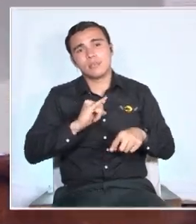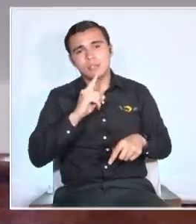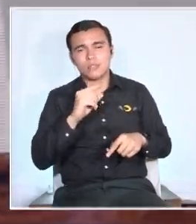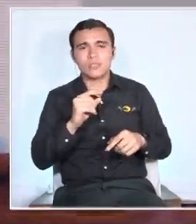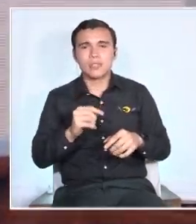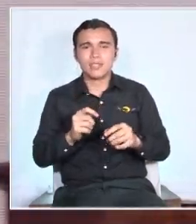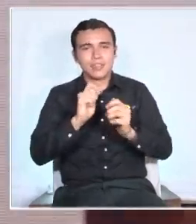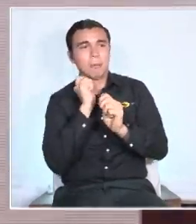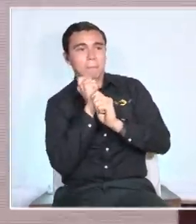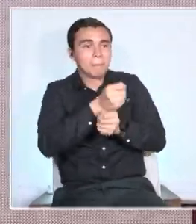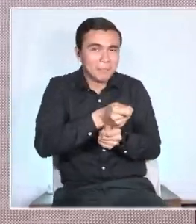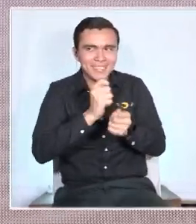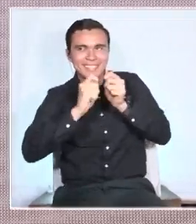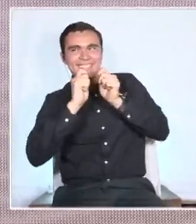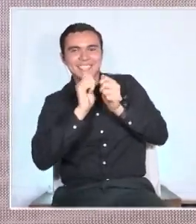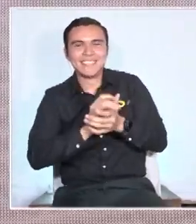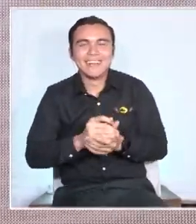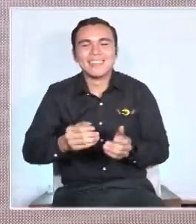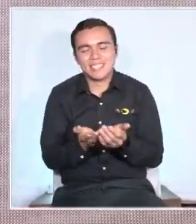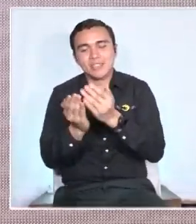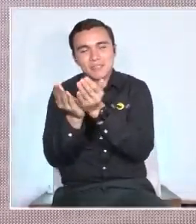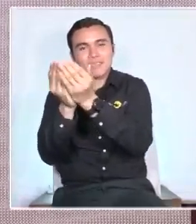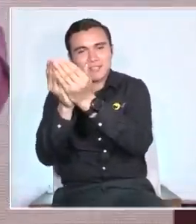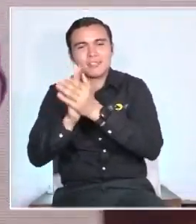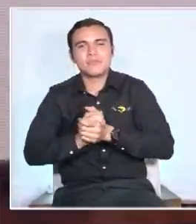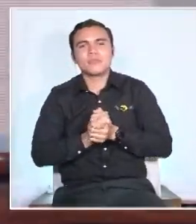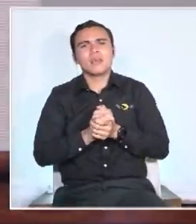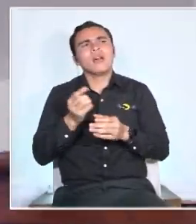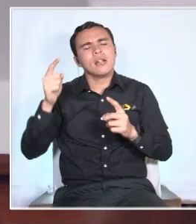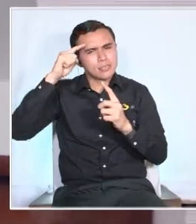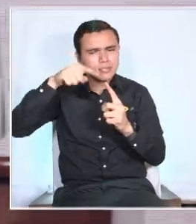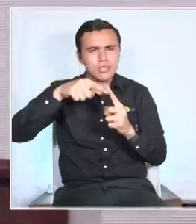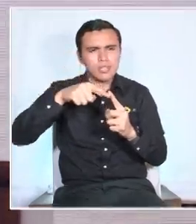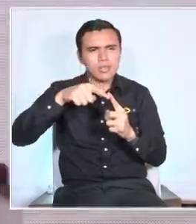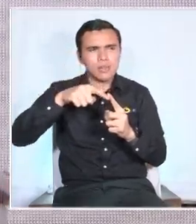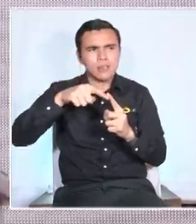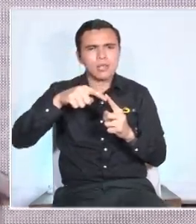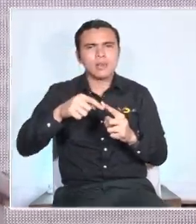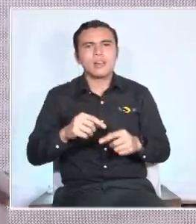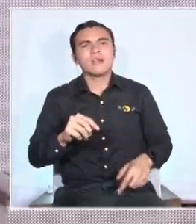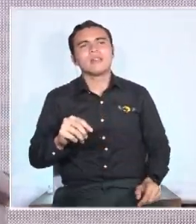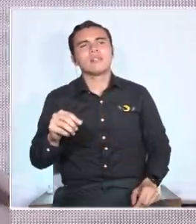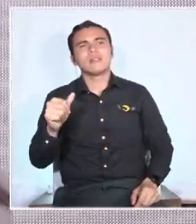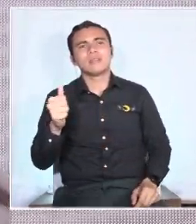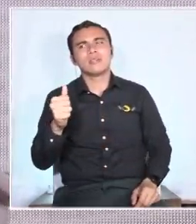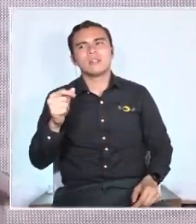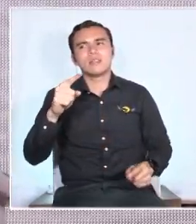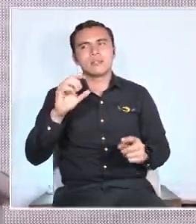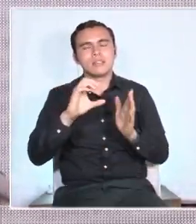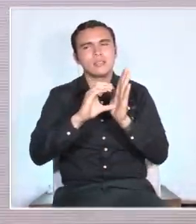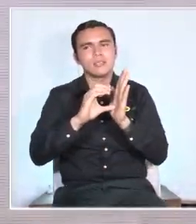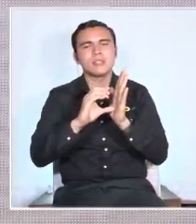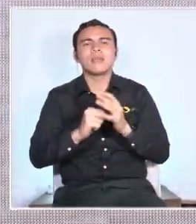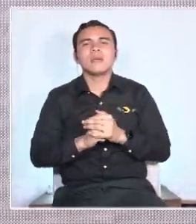pescador y a mí me gusta salir en el bote hacia el mar. Hemos ido hasta 100 kilómetros en alta mar.